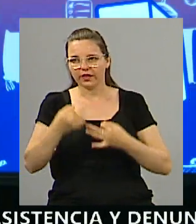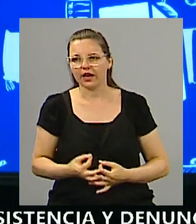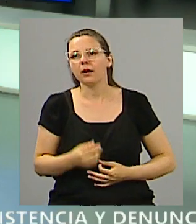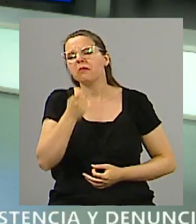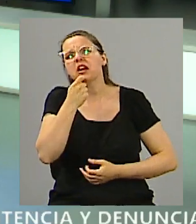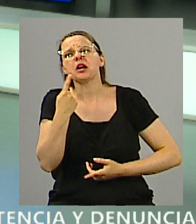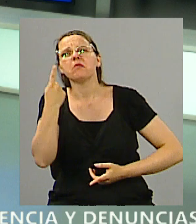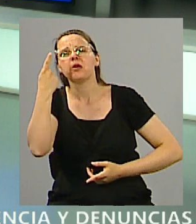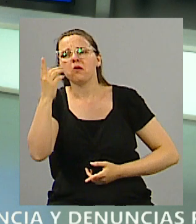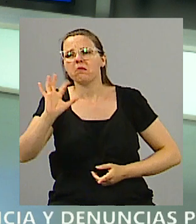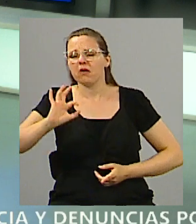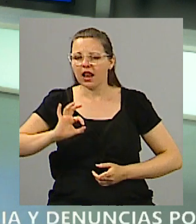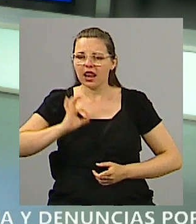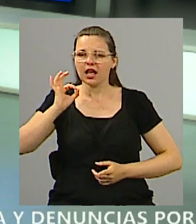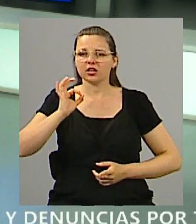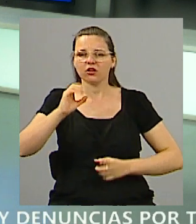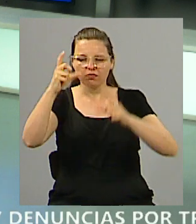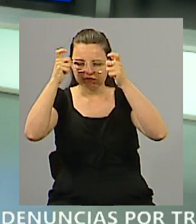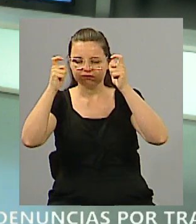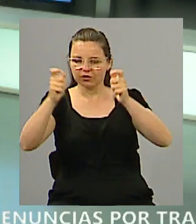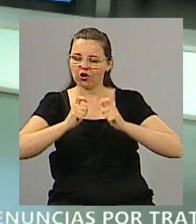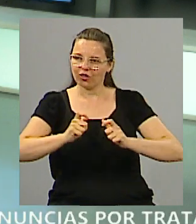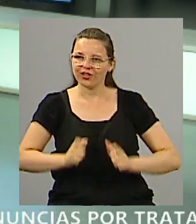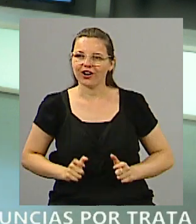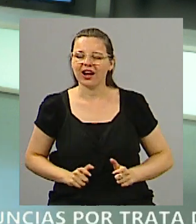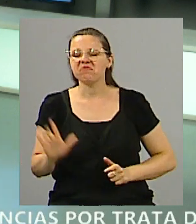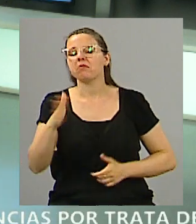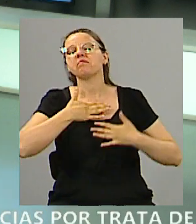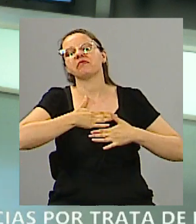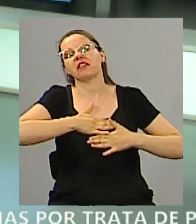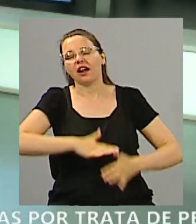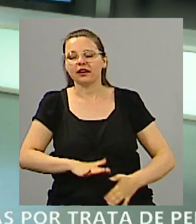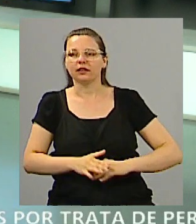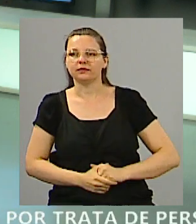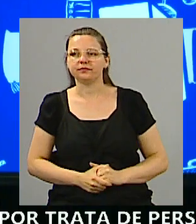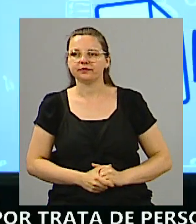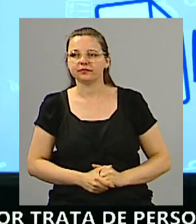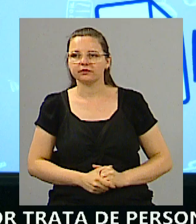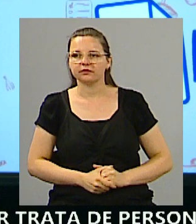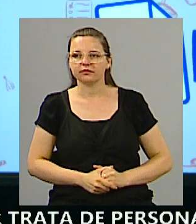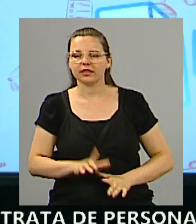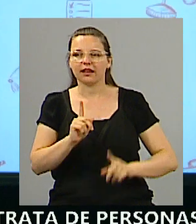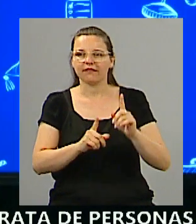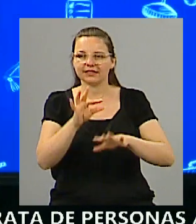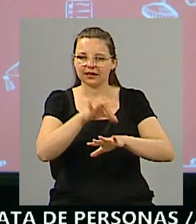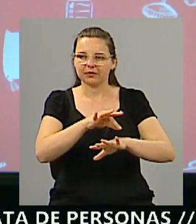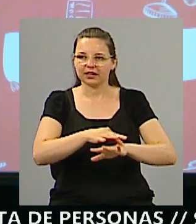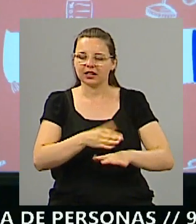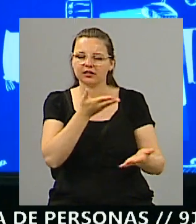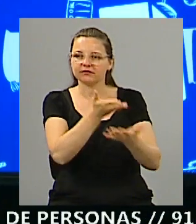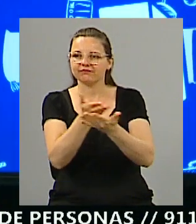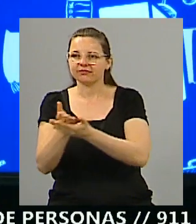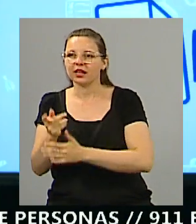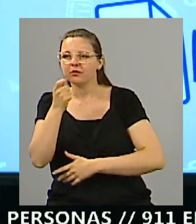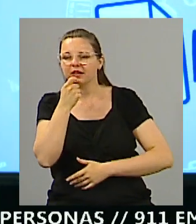de tener un control de nuestra salud para quedarnos tranquilos. Quizás por ahí se propone en la parte médica que se pida dentro de los análisis